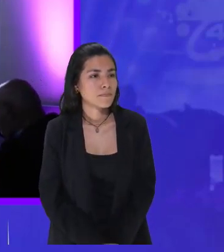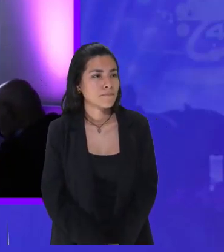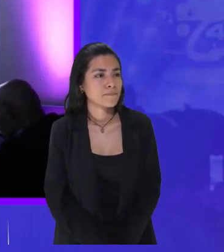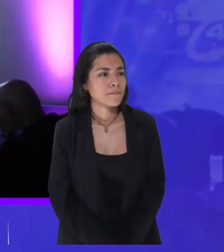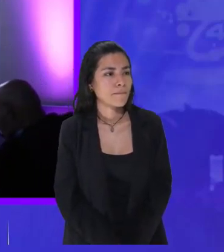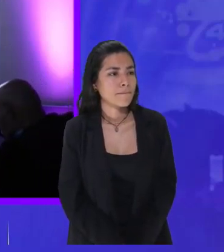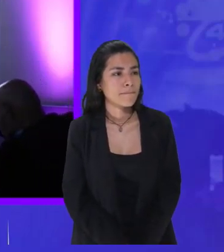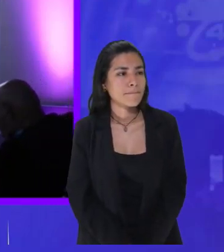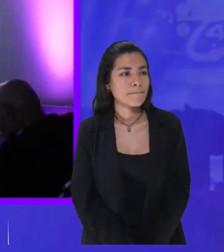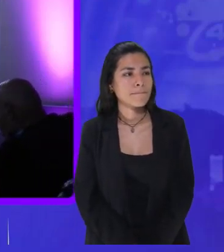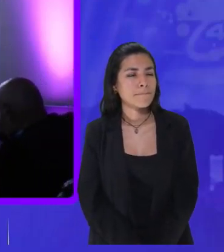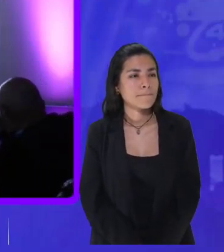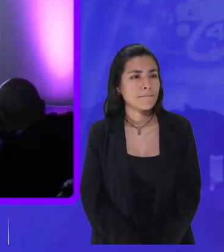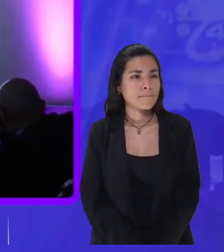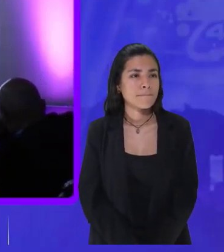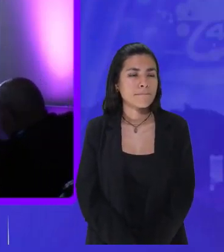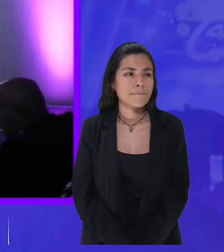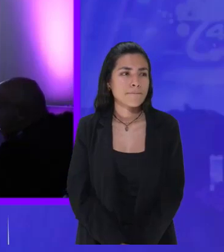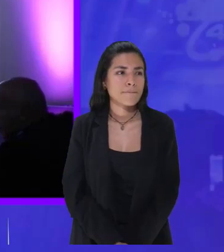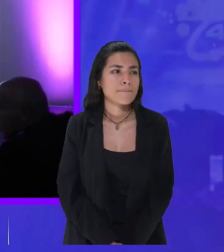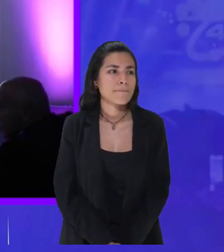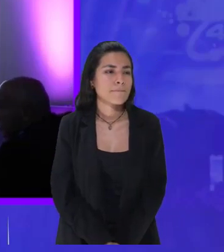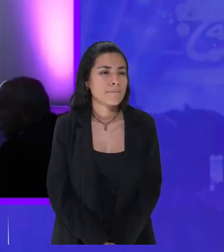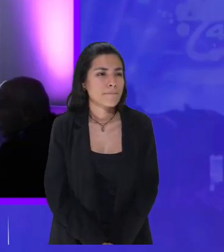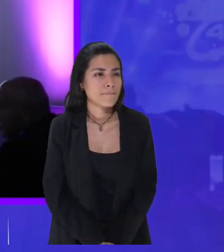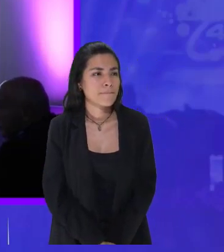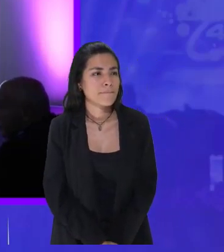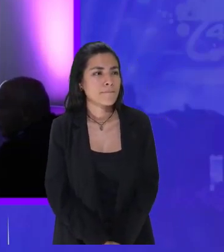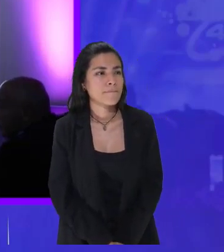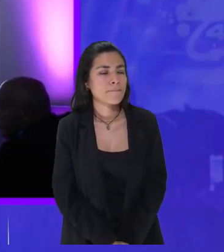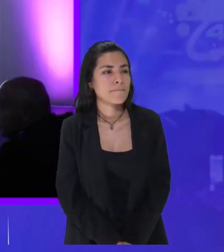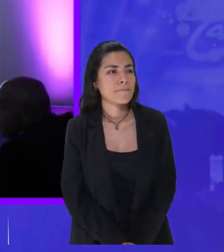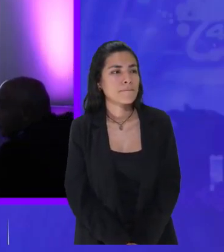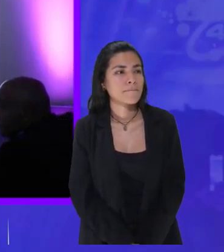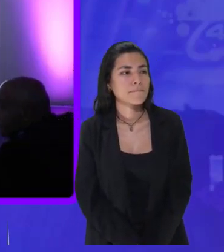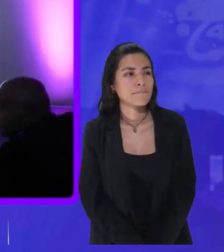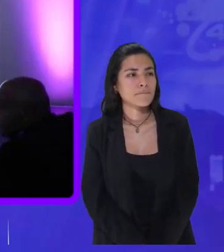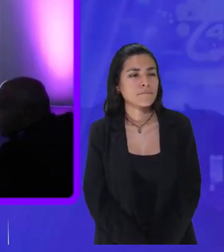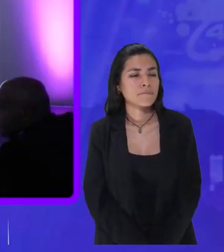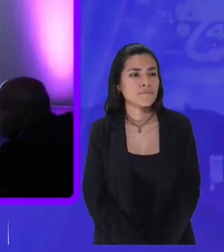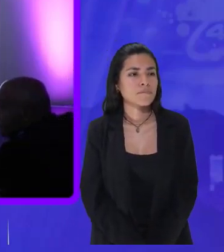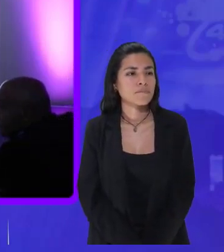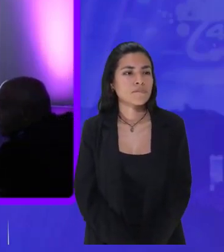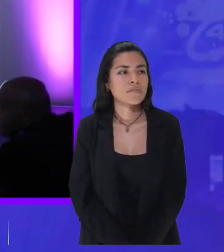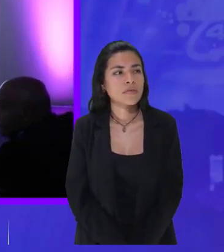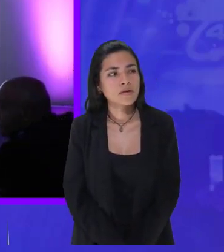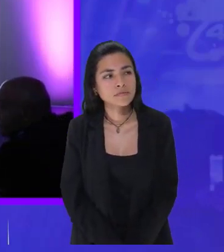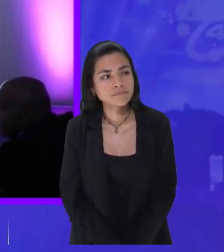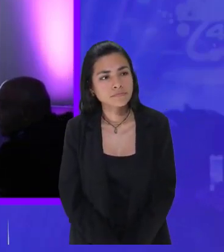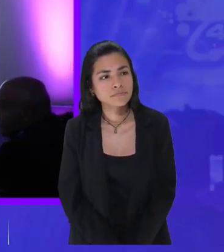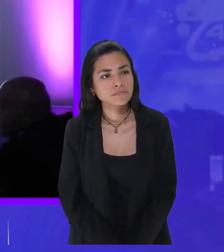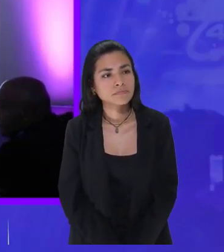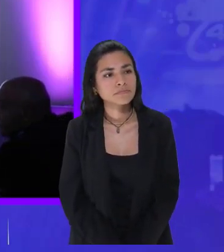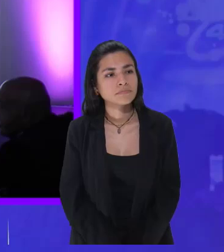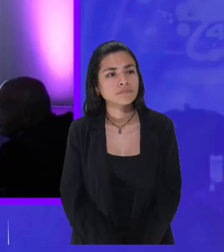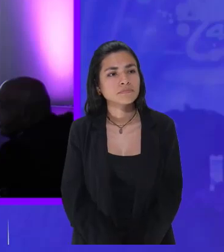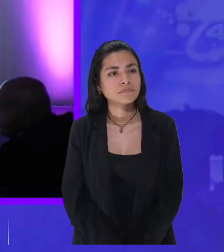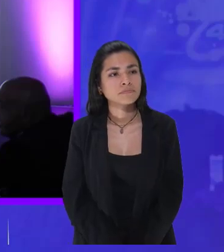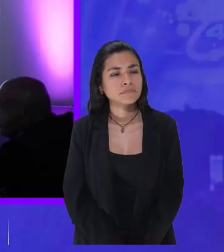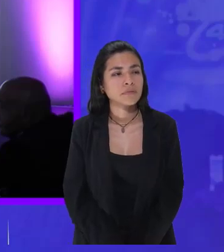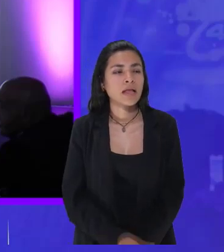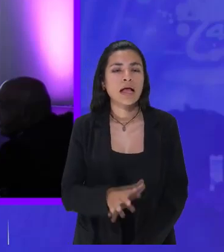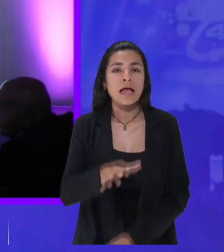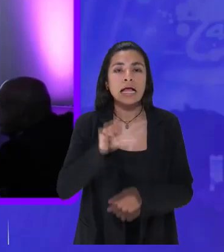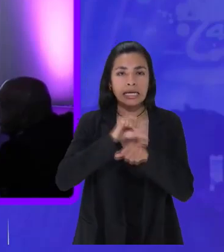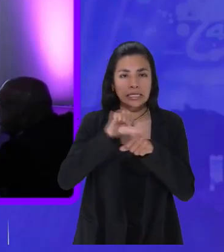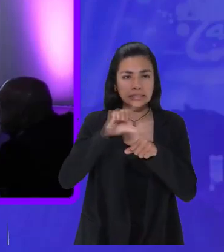las capacidades que tiene la realidad virtual para hacer tracking de manos o para poder hacer la cirugía